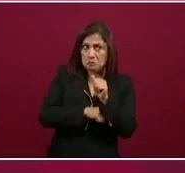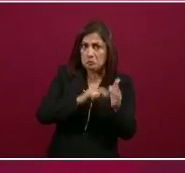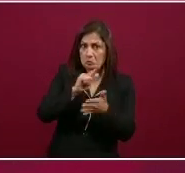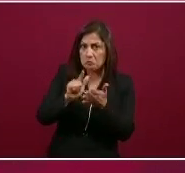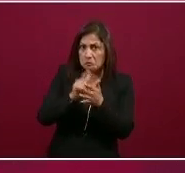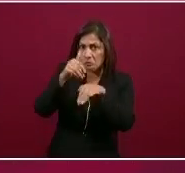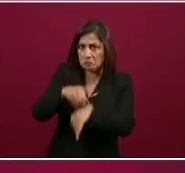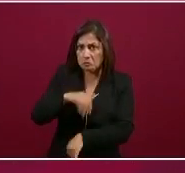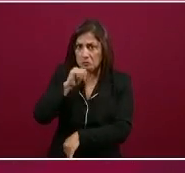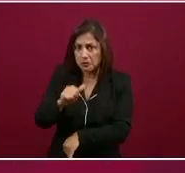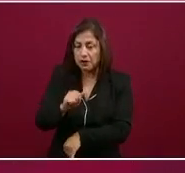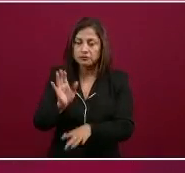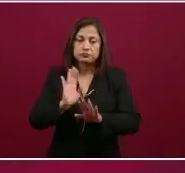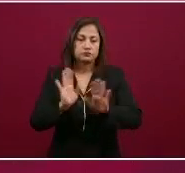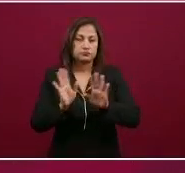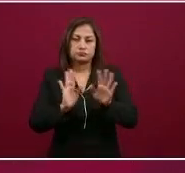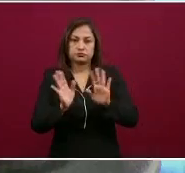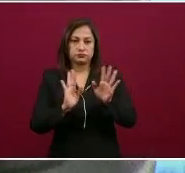hacer